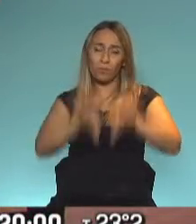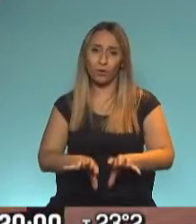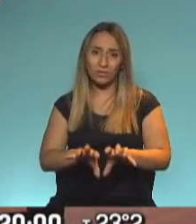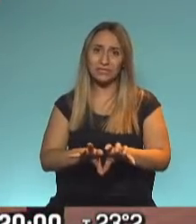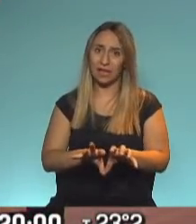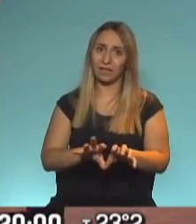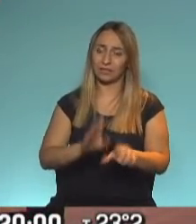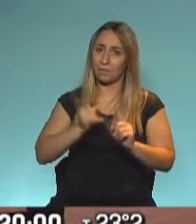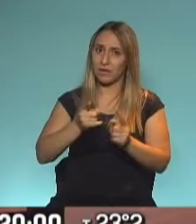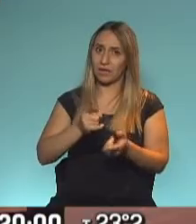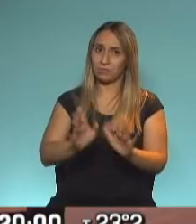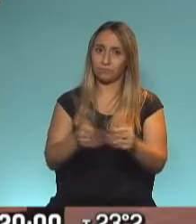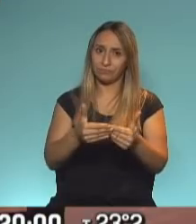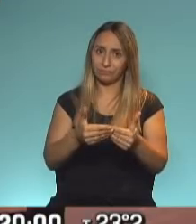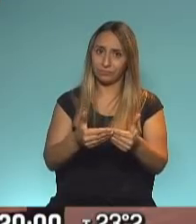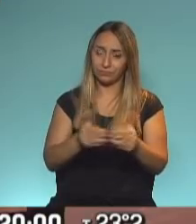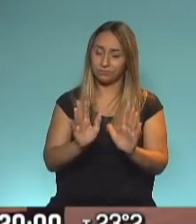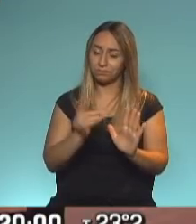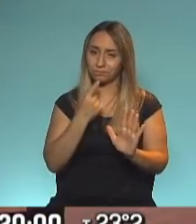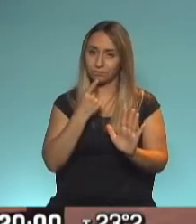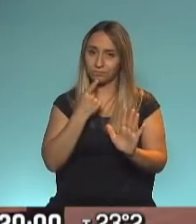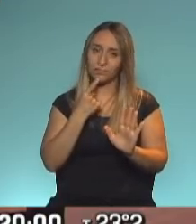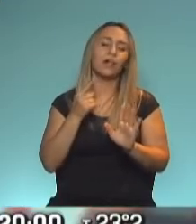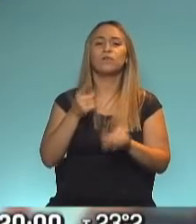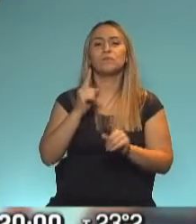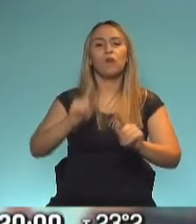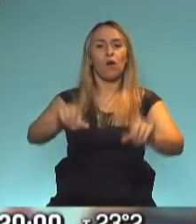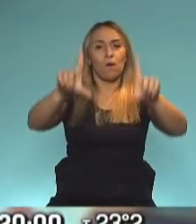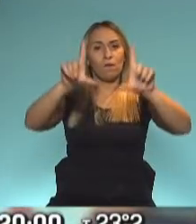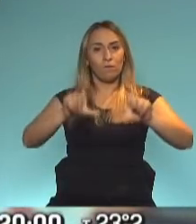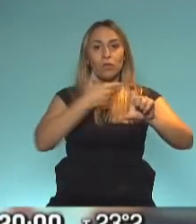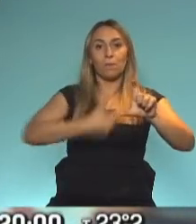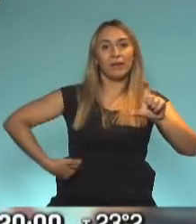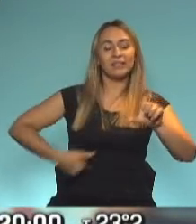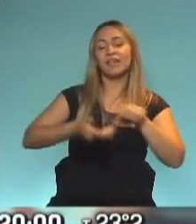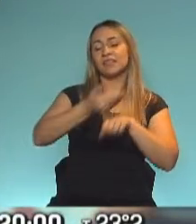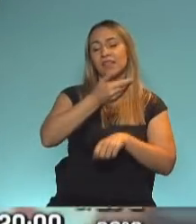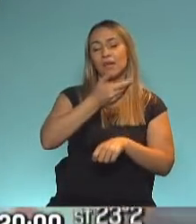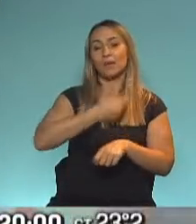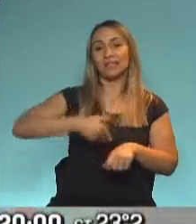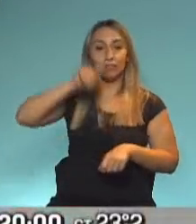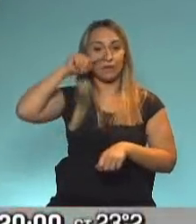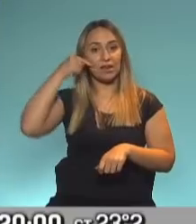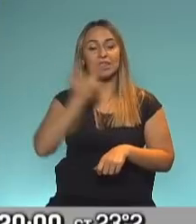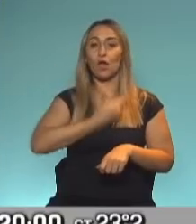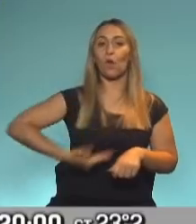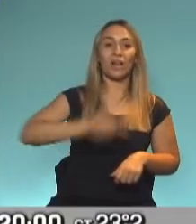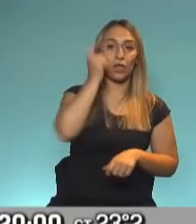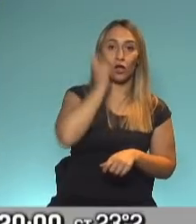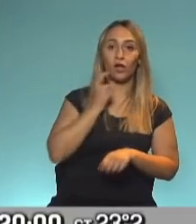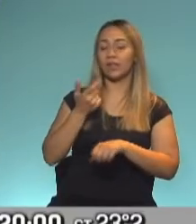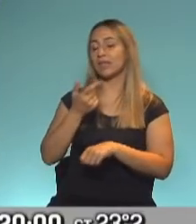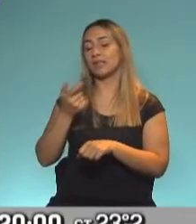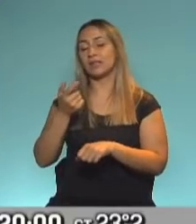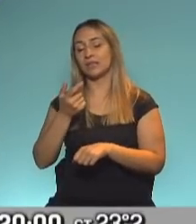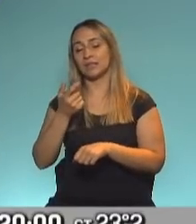la foto de gran parte del año, presidente, gobernador y jefe de gobierno de la ciudad, no llegué a escuchar y no sé si llegaste a contar,